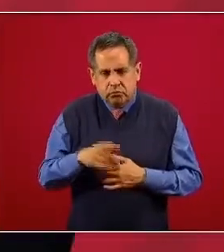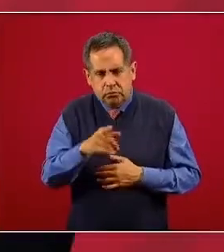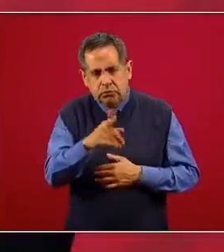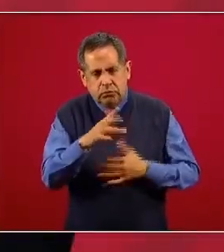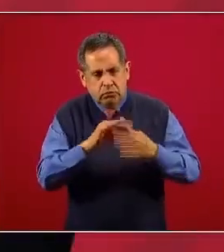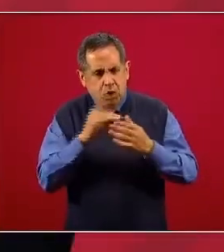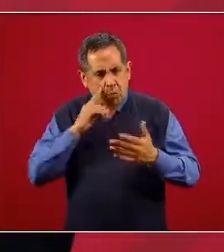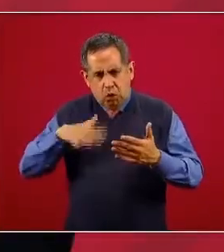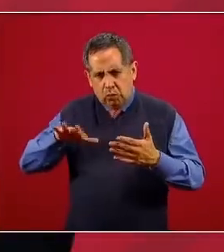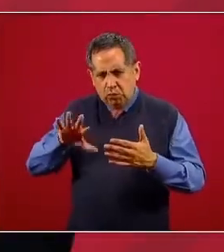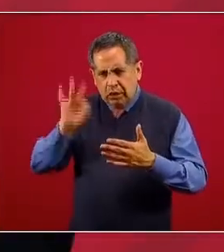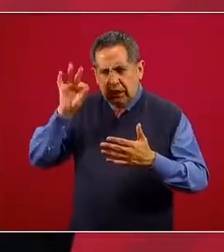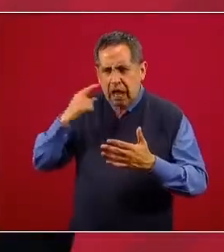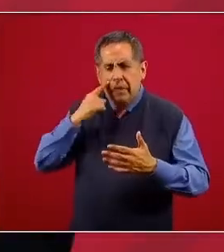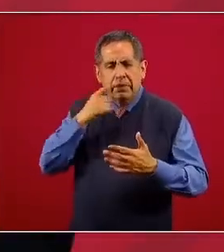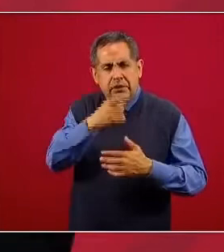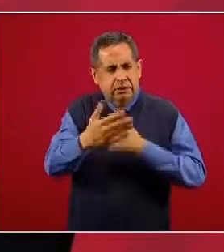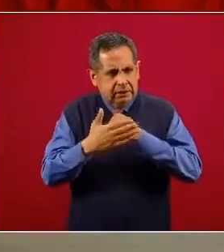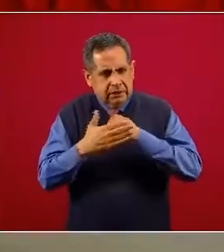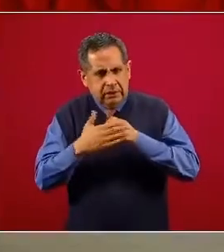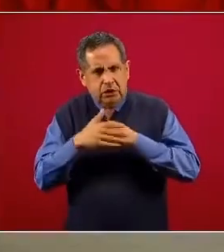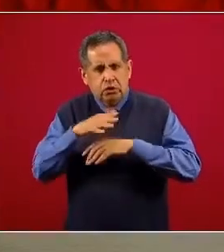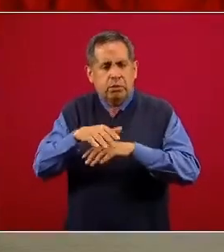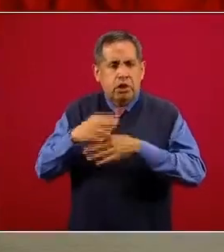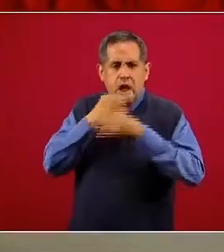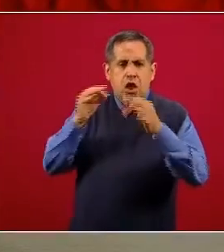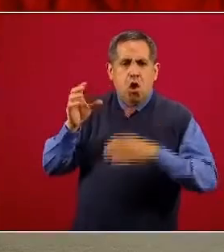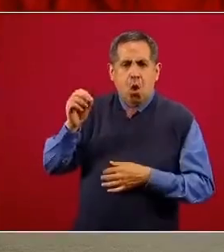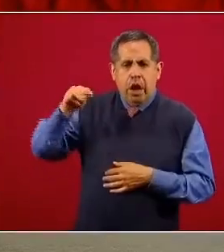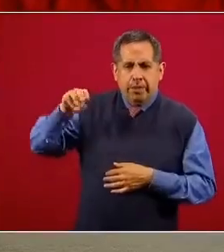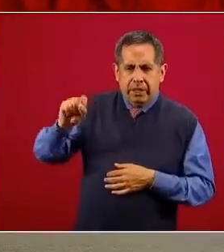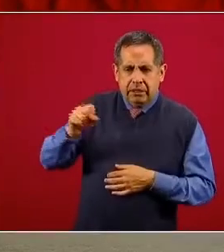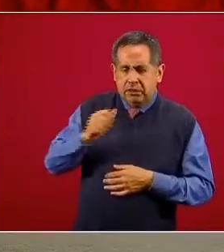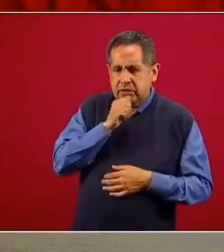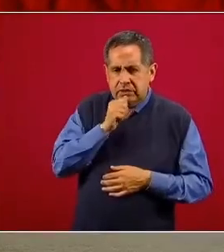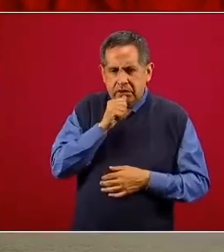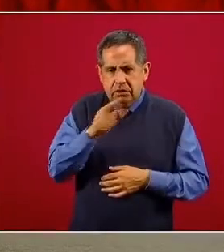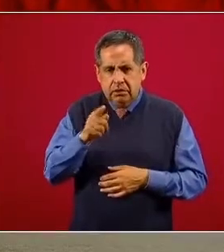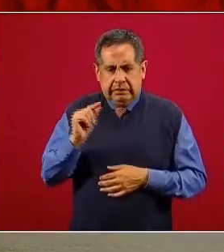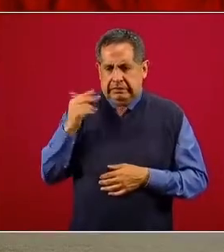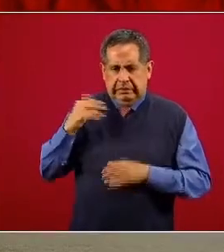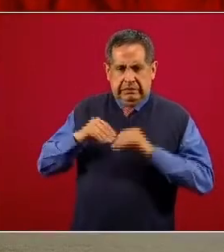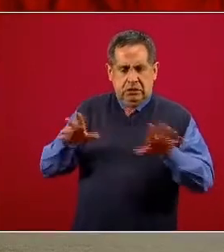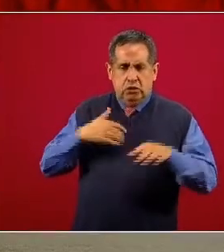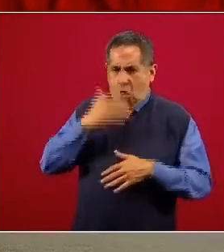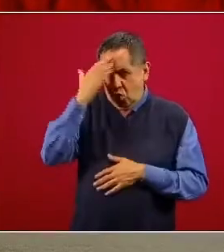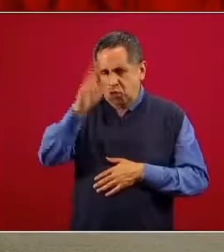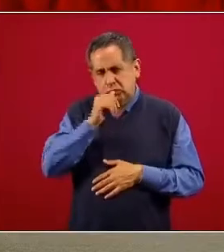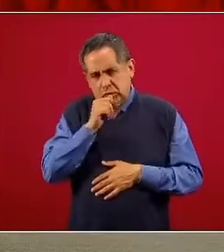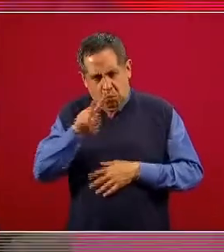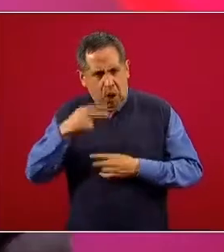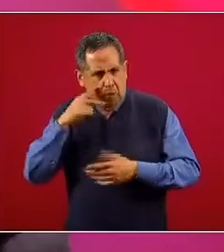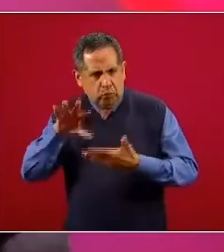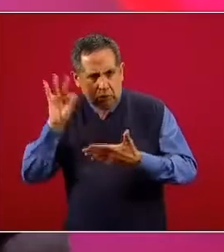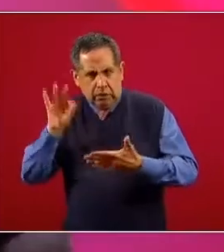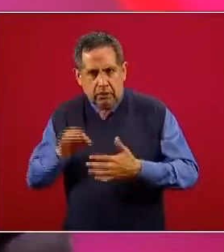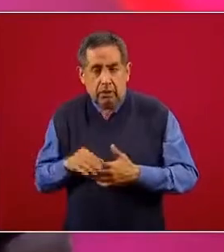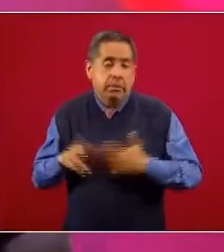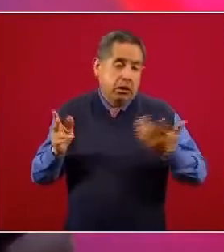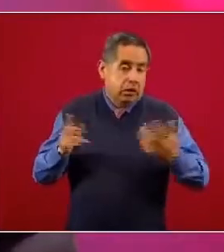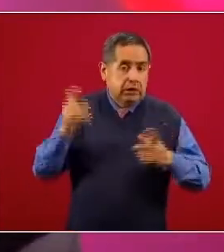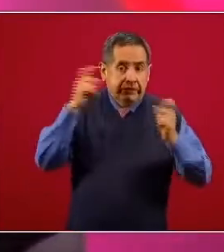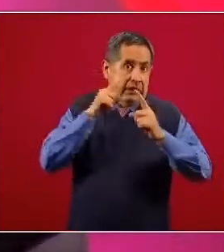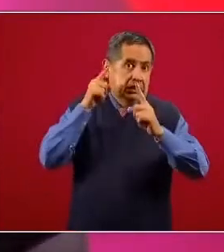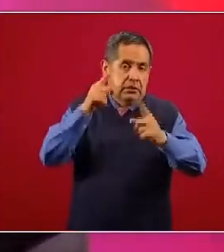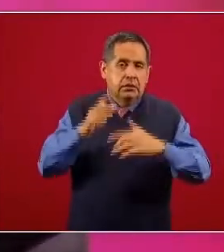elemento, lo voy a buscar con interés, que señala sobre las declaraciones de la OMS, asumo recientes al respecto, pero es un reto